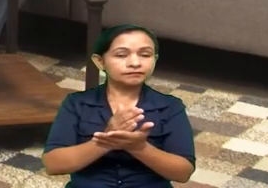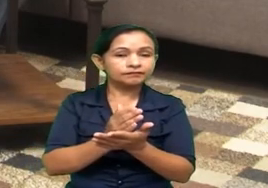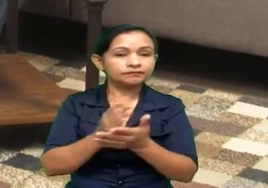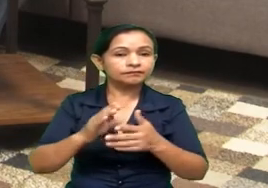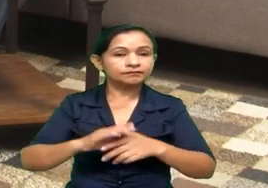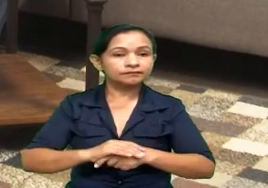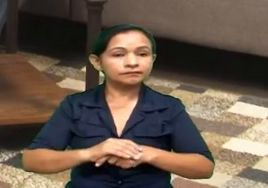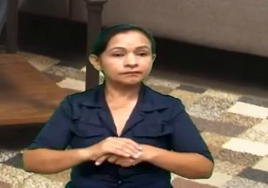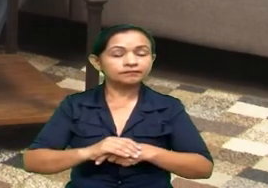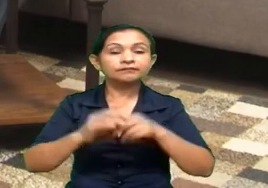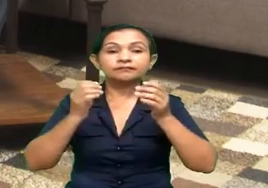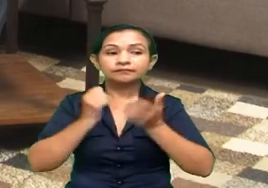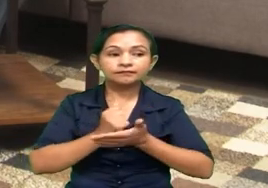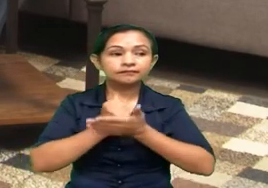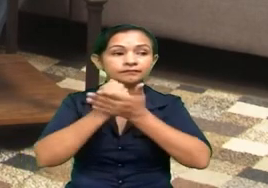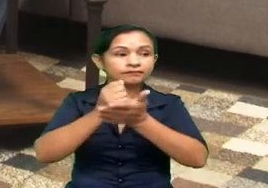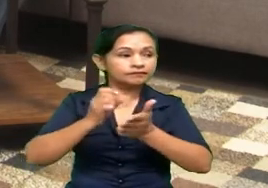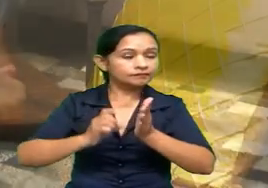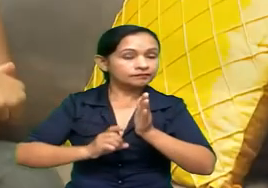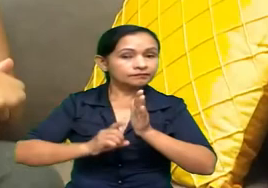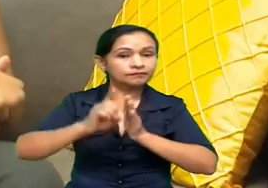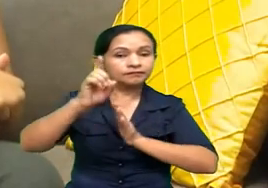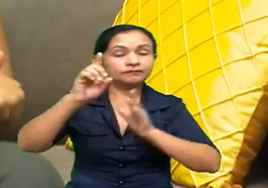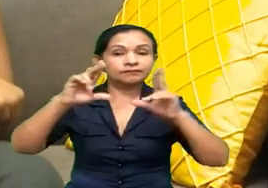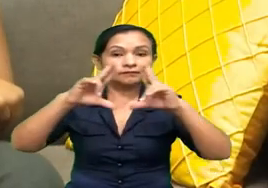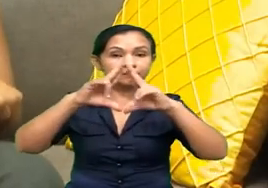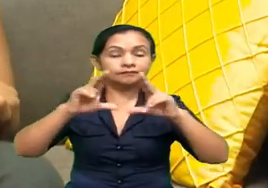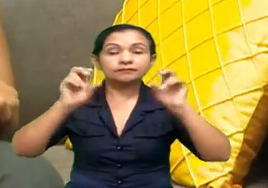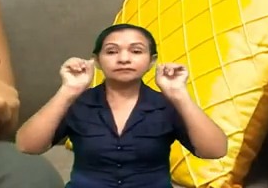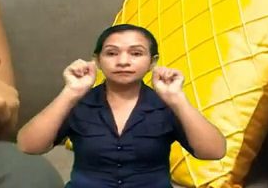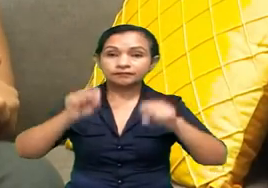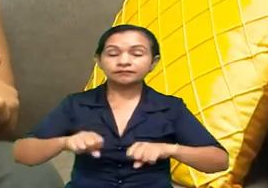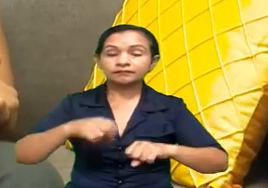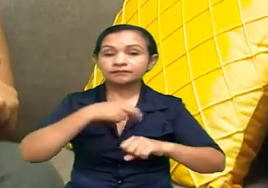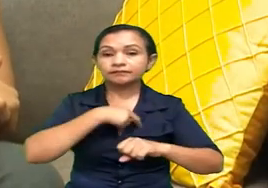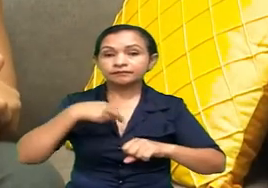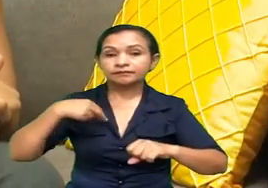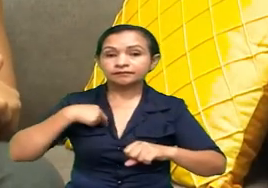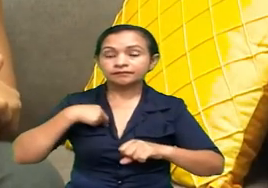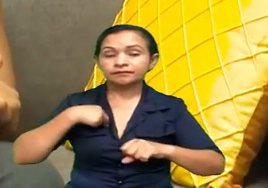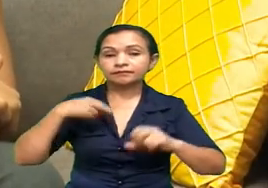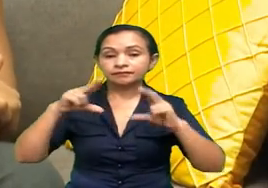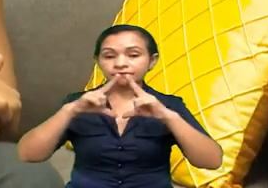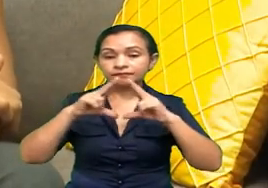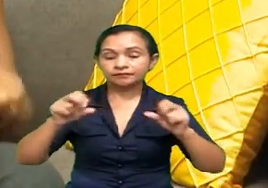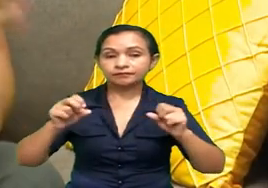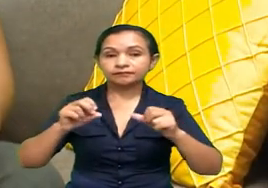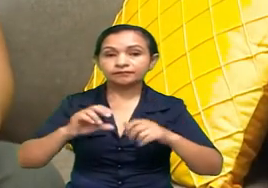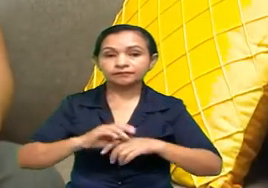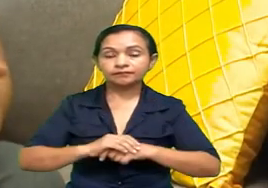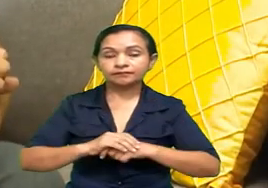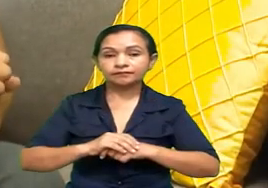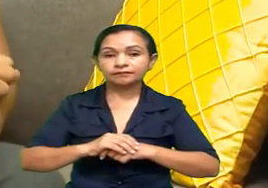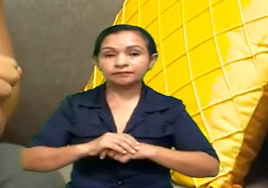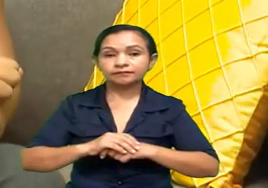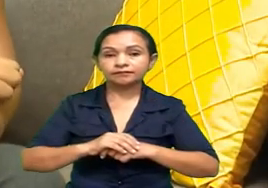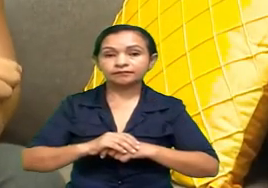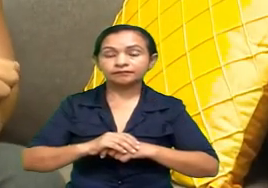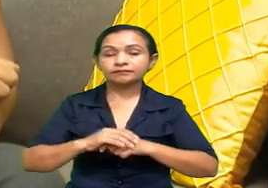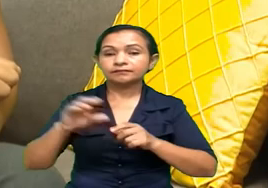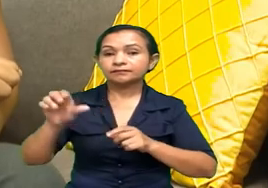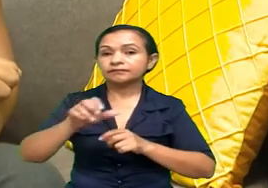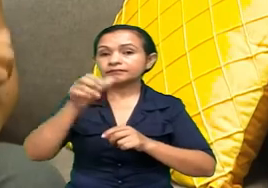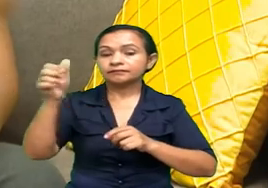y contribuir al desarrollo de nuestro país, y que podemos hacerlo entre nosotros los nicaragüenses sin intervención de